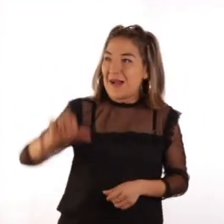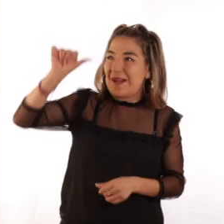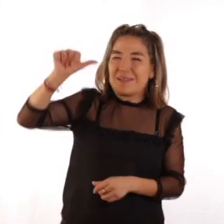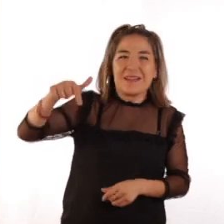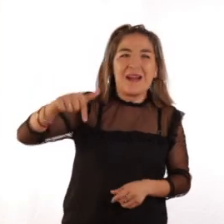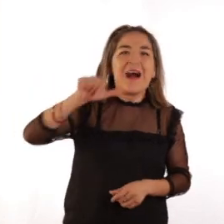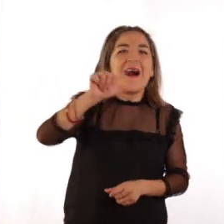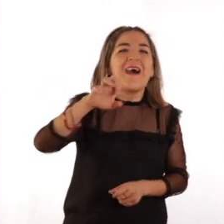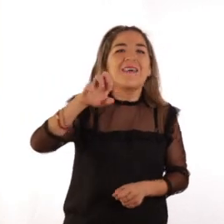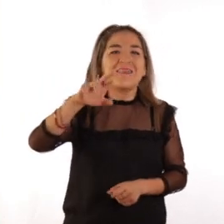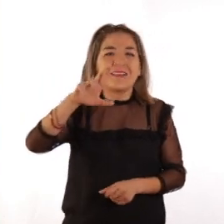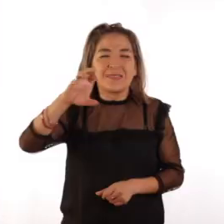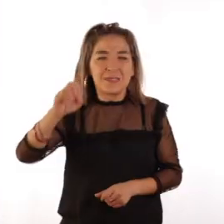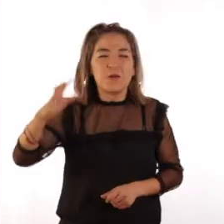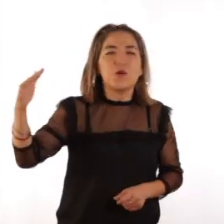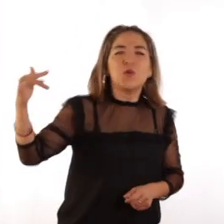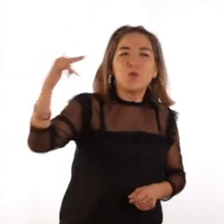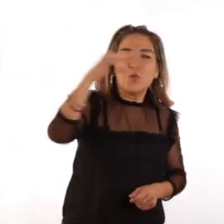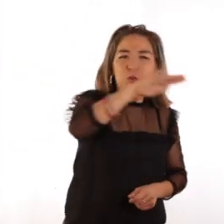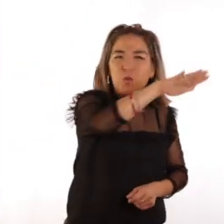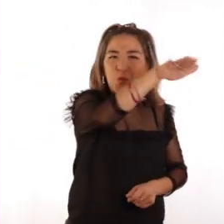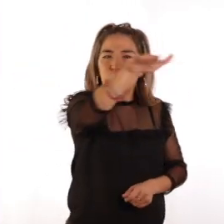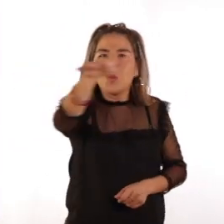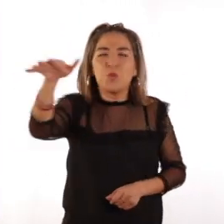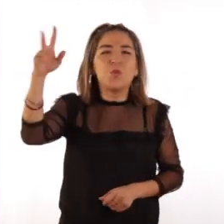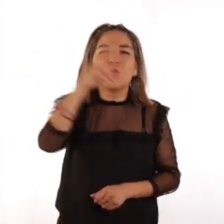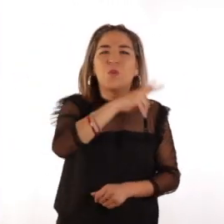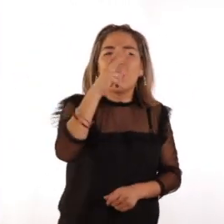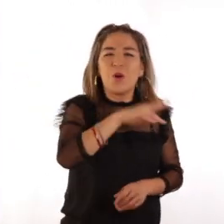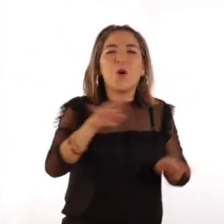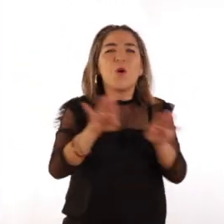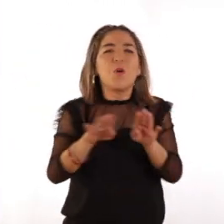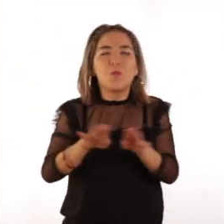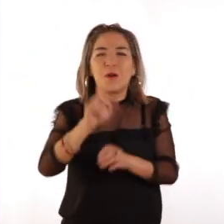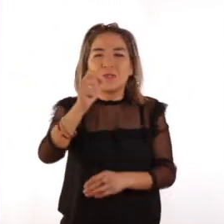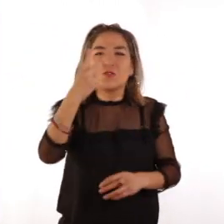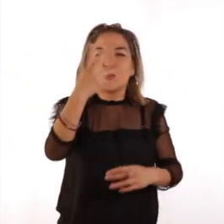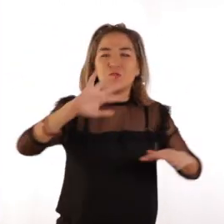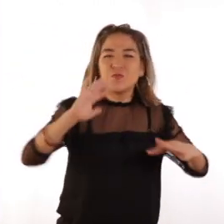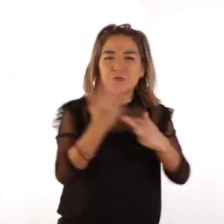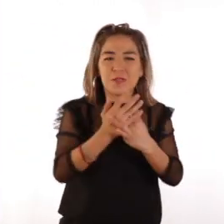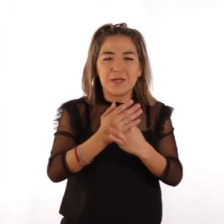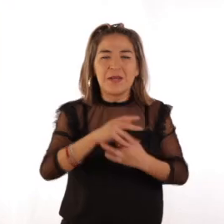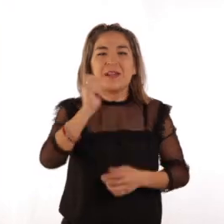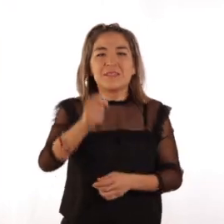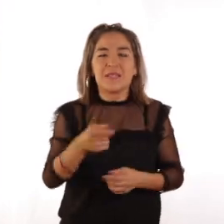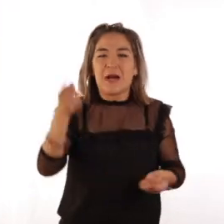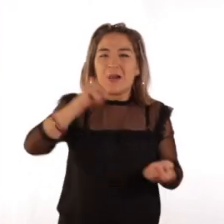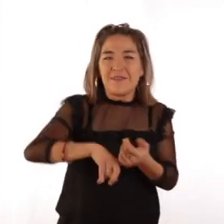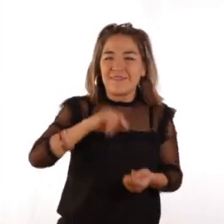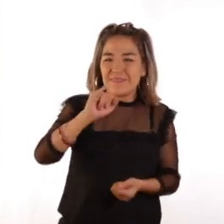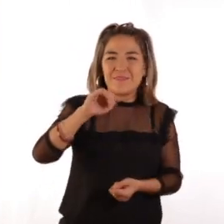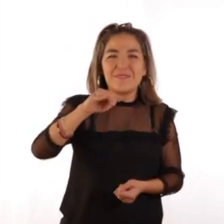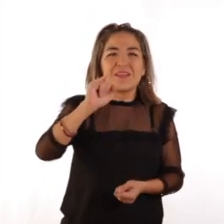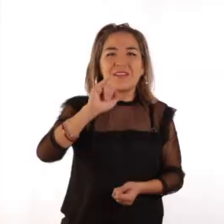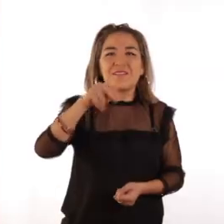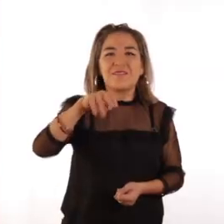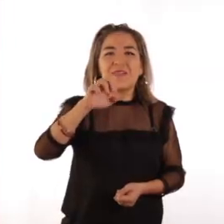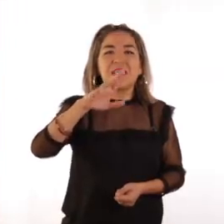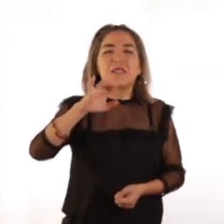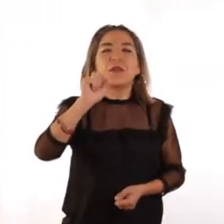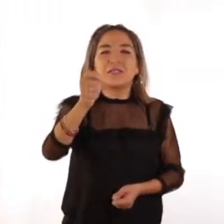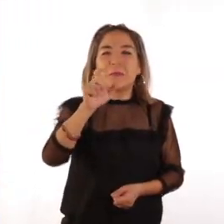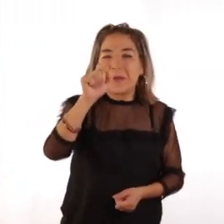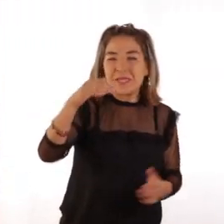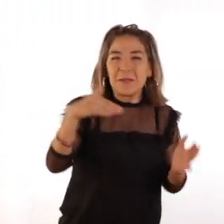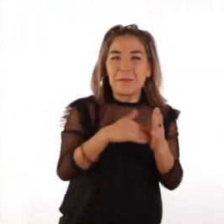por convención internacional, el espacio aéreo está dividido en dos tramos. El espacio aéreo inferior, que llega